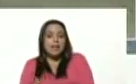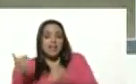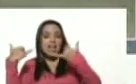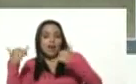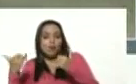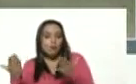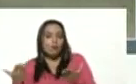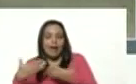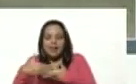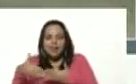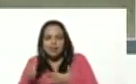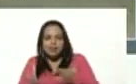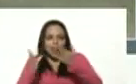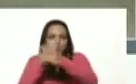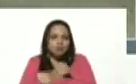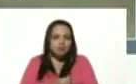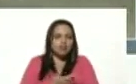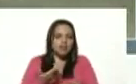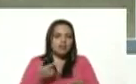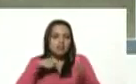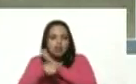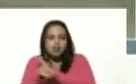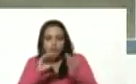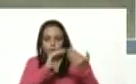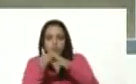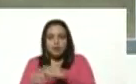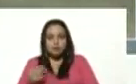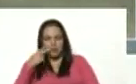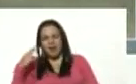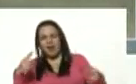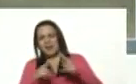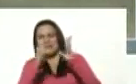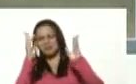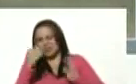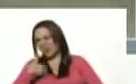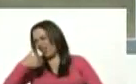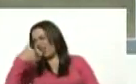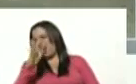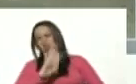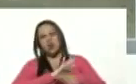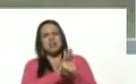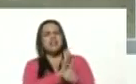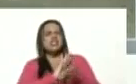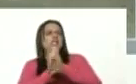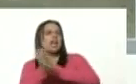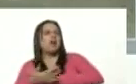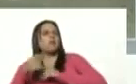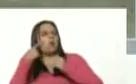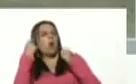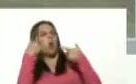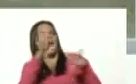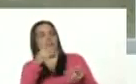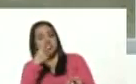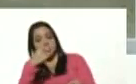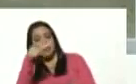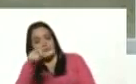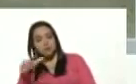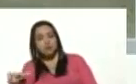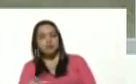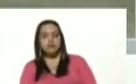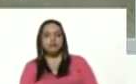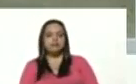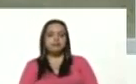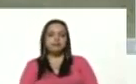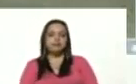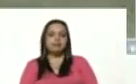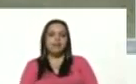barrio. Ahí vamos a ver, no, hombre, vale, el coronavirus ya desapareció, chico, dice la gente.